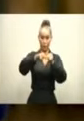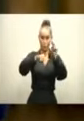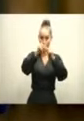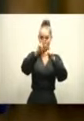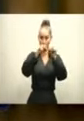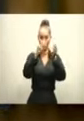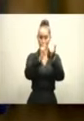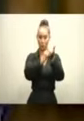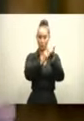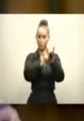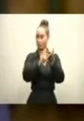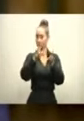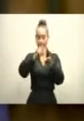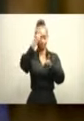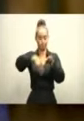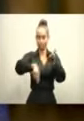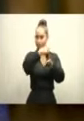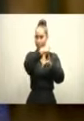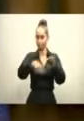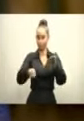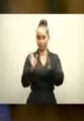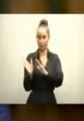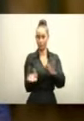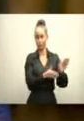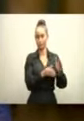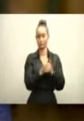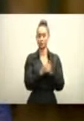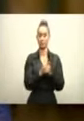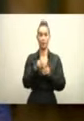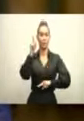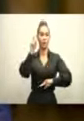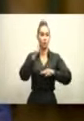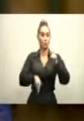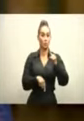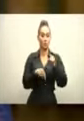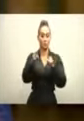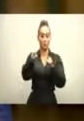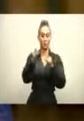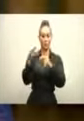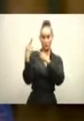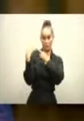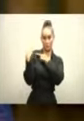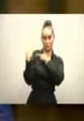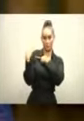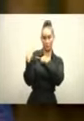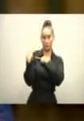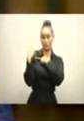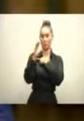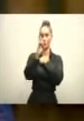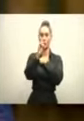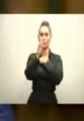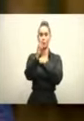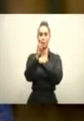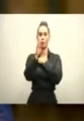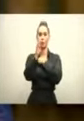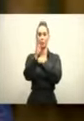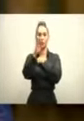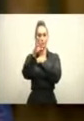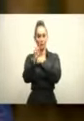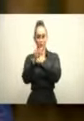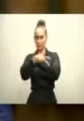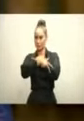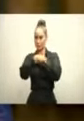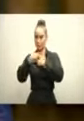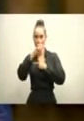No es posible mantener como contratista del Estado a la compañía responsable del mayor caso de sobornos